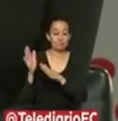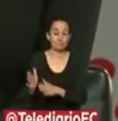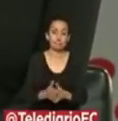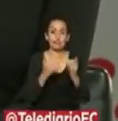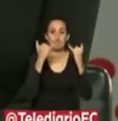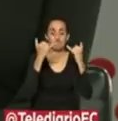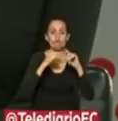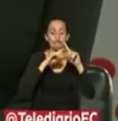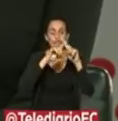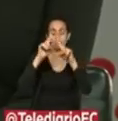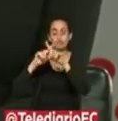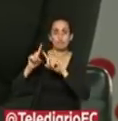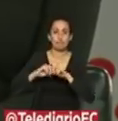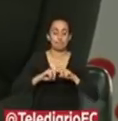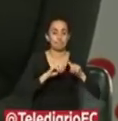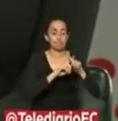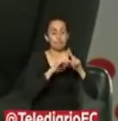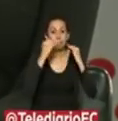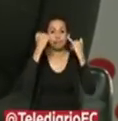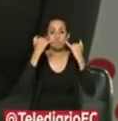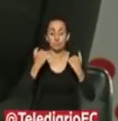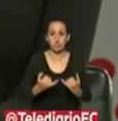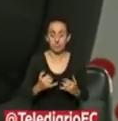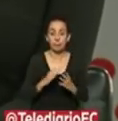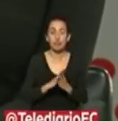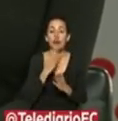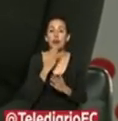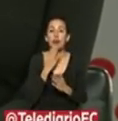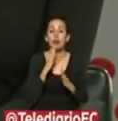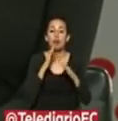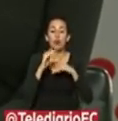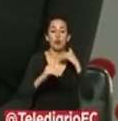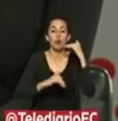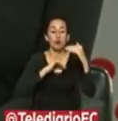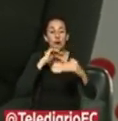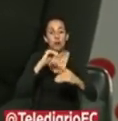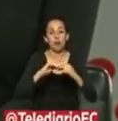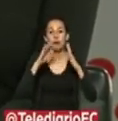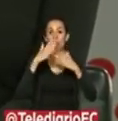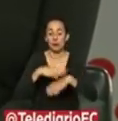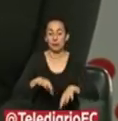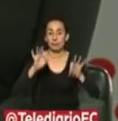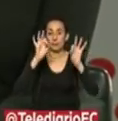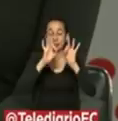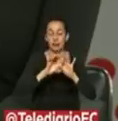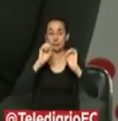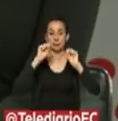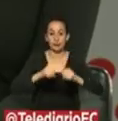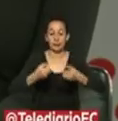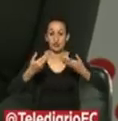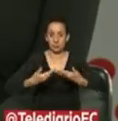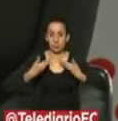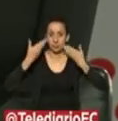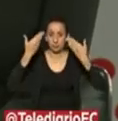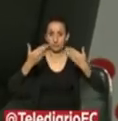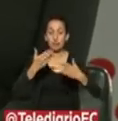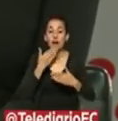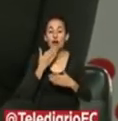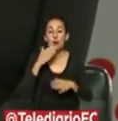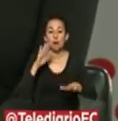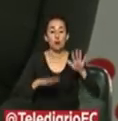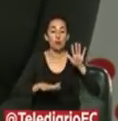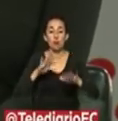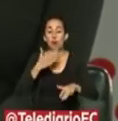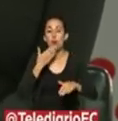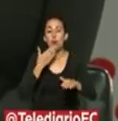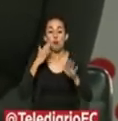las distintas bancadas. En este momento, ¿cómo se van a dar las cosas de lo que ustedes ya han podido conversar? ¿En qué momento se superaron